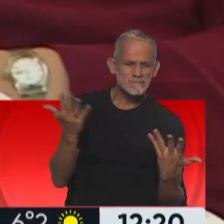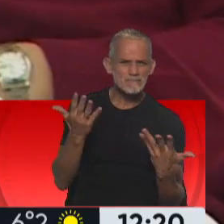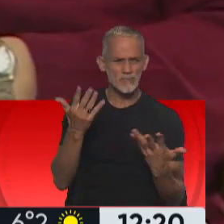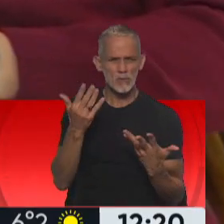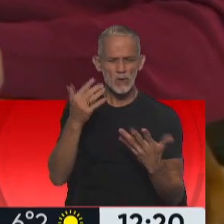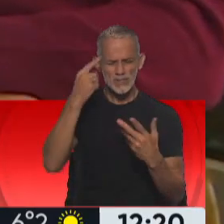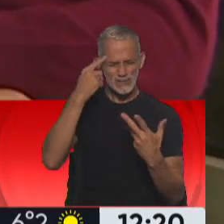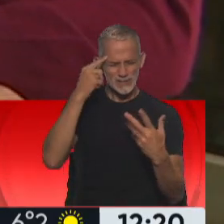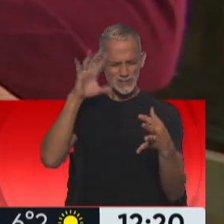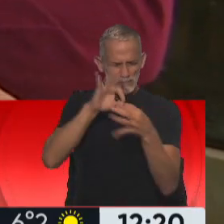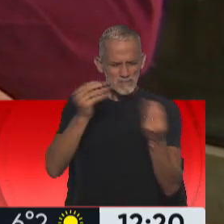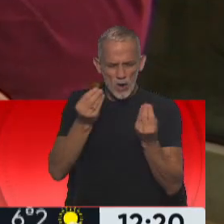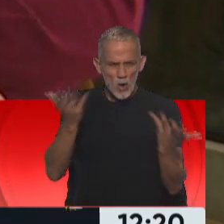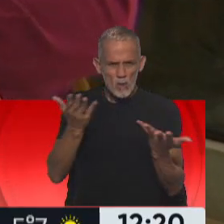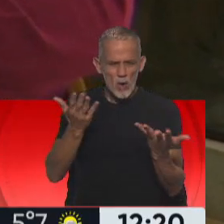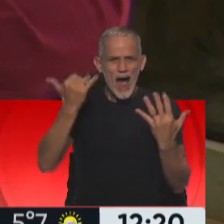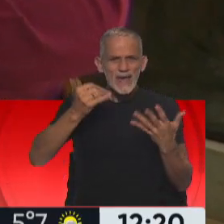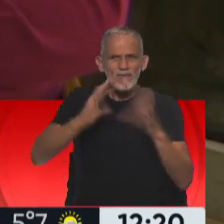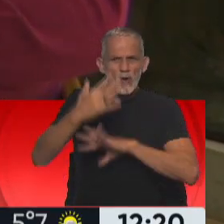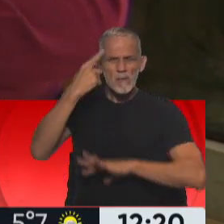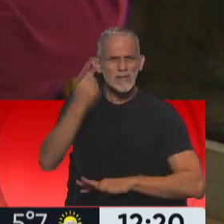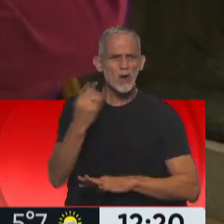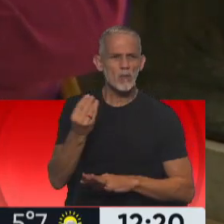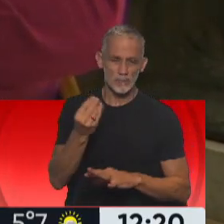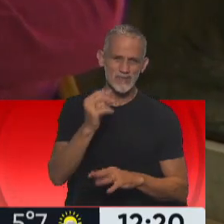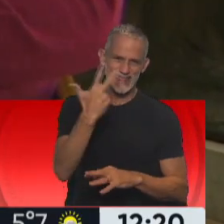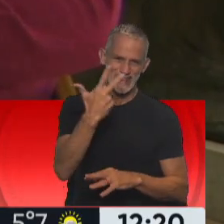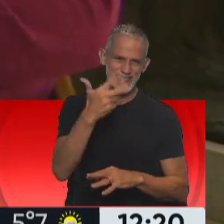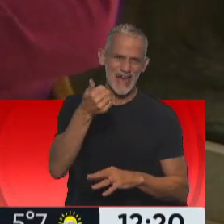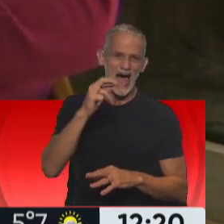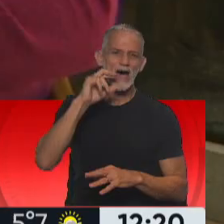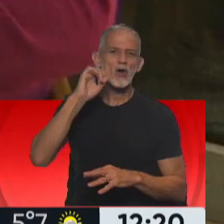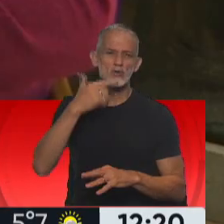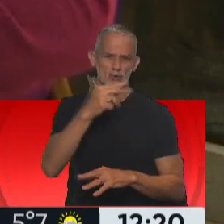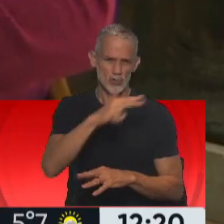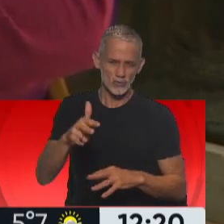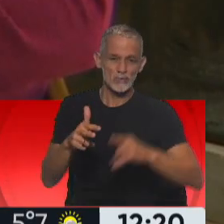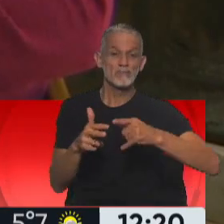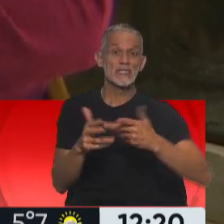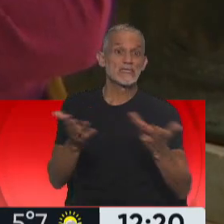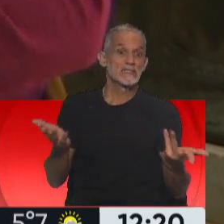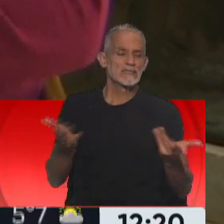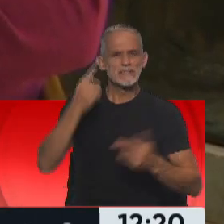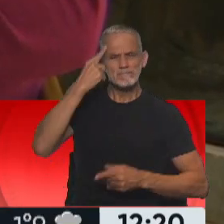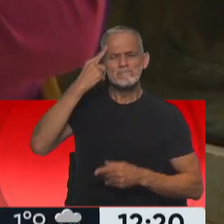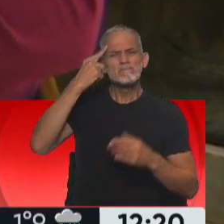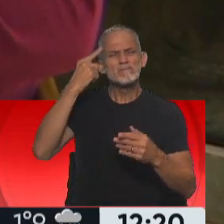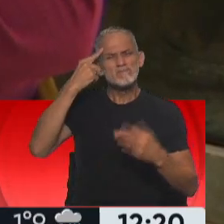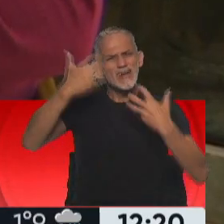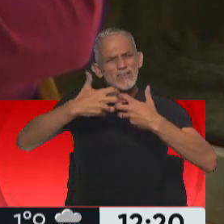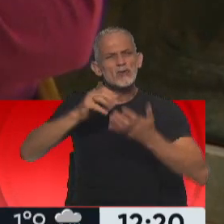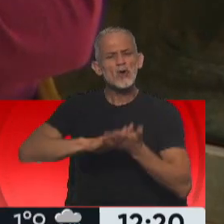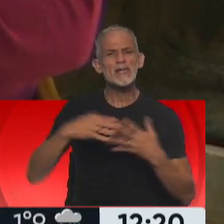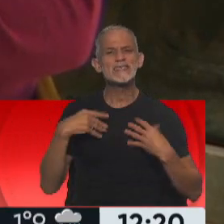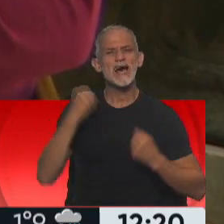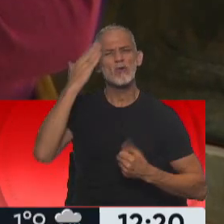meternos en esa lógica? Sí es, doctor, que hay una lógica. Estábamos hablando del caso Tres Arroyos, pero en realidad yo creo que la idea fundamental es reflexionar acerca de la salud mental,